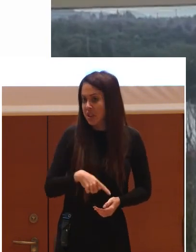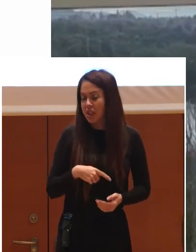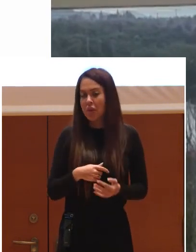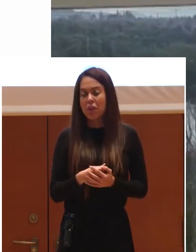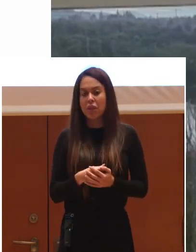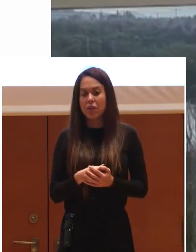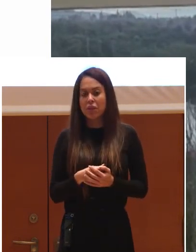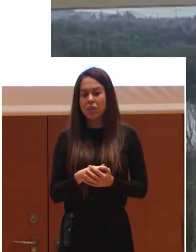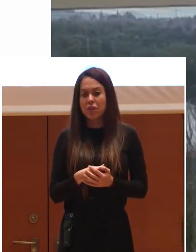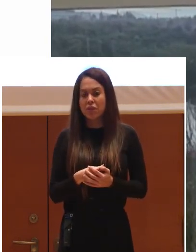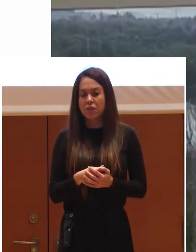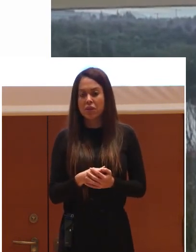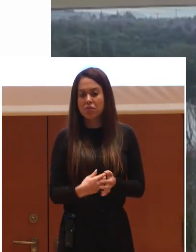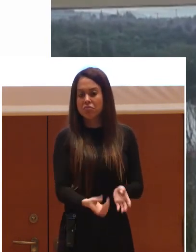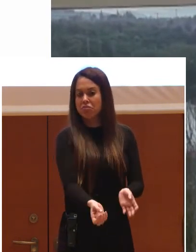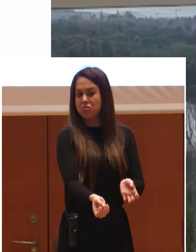bien